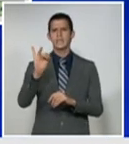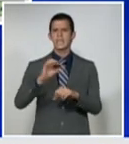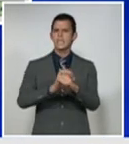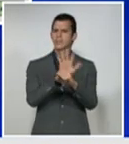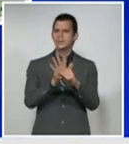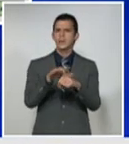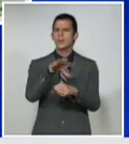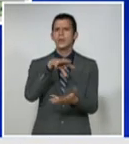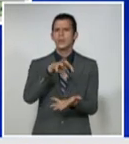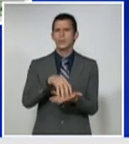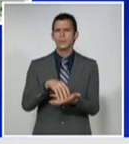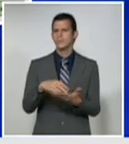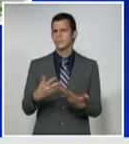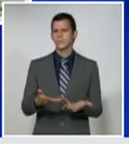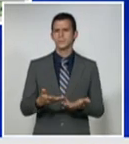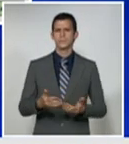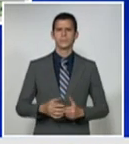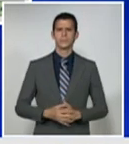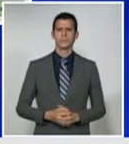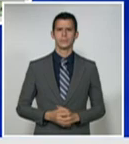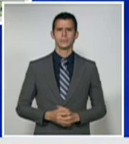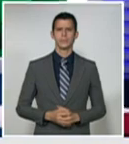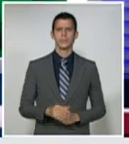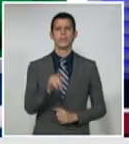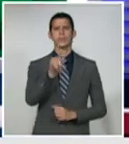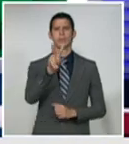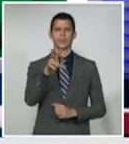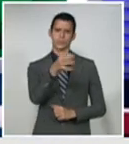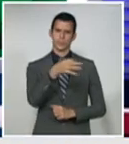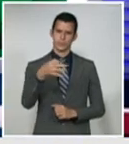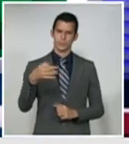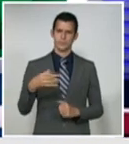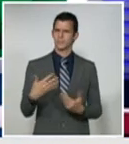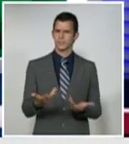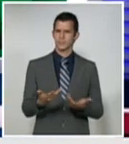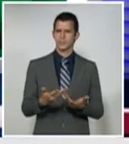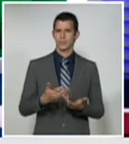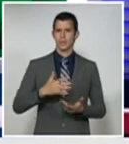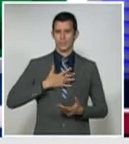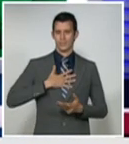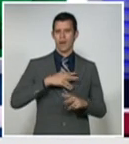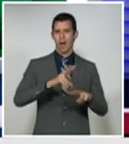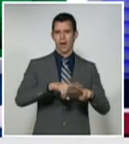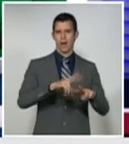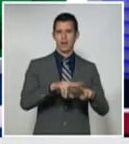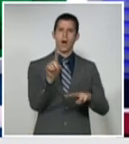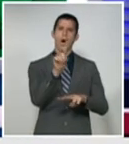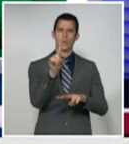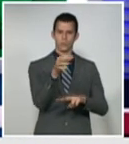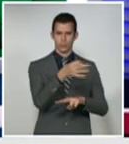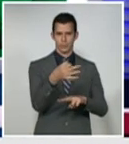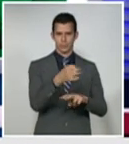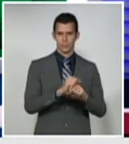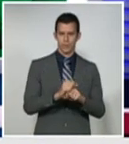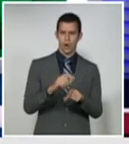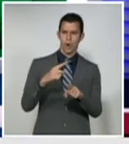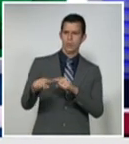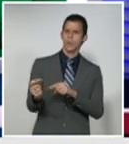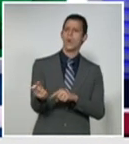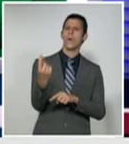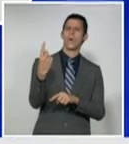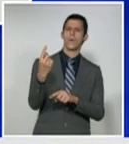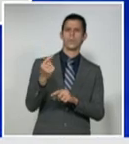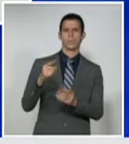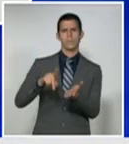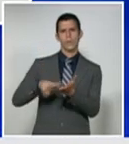nuestro país, 12 municipios, 11 de la provincia de La Habana y 1 de la provincia